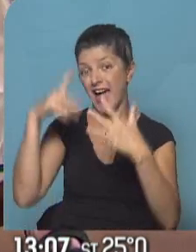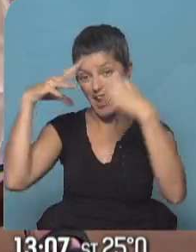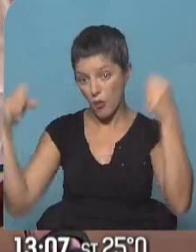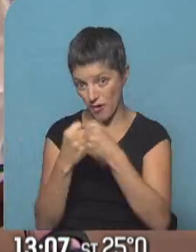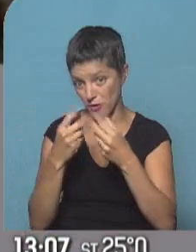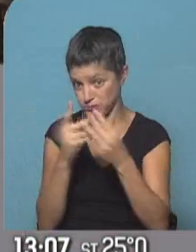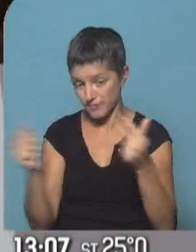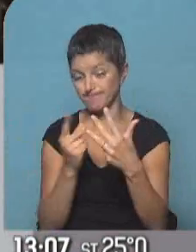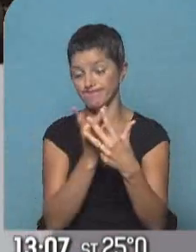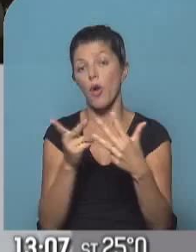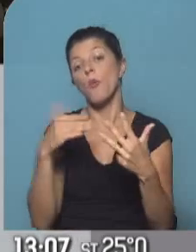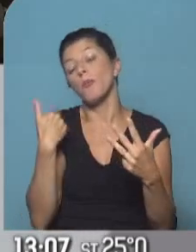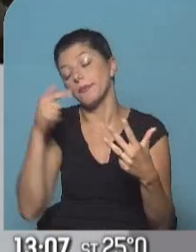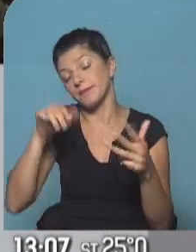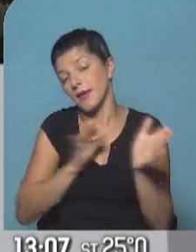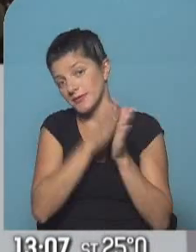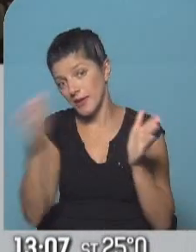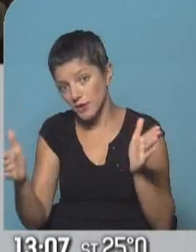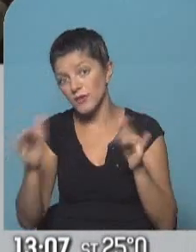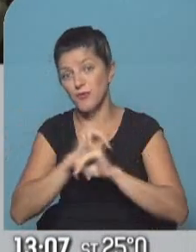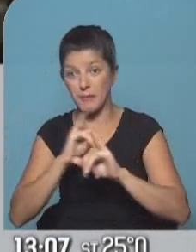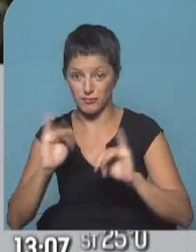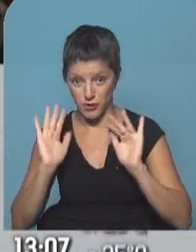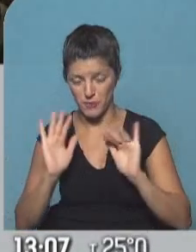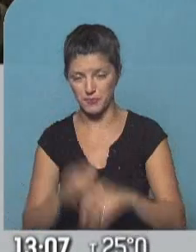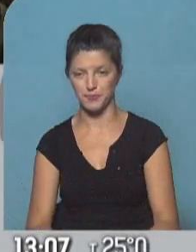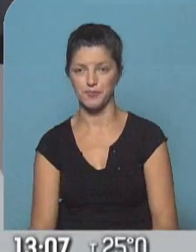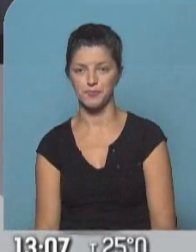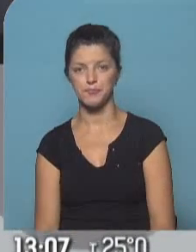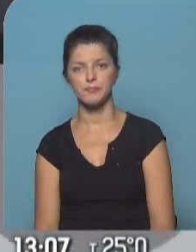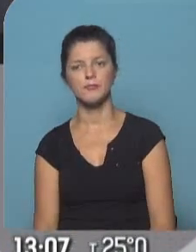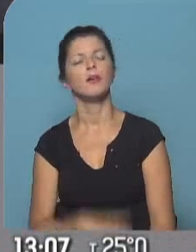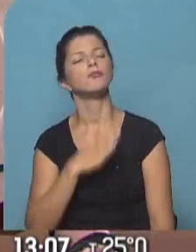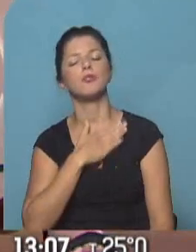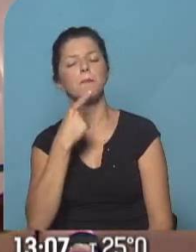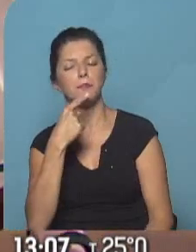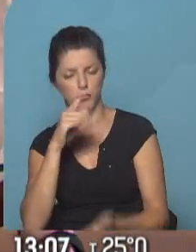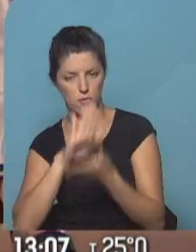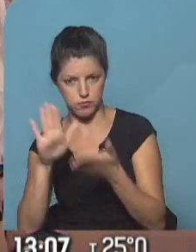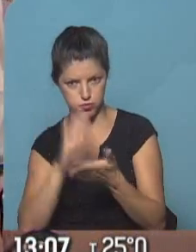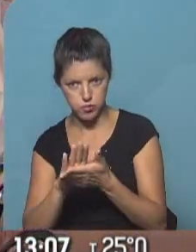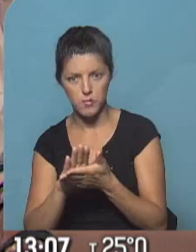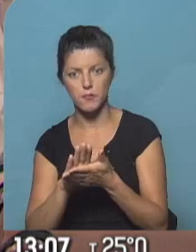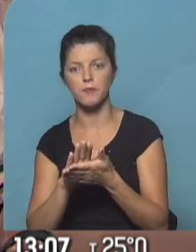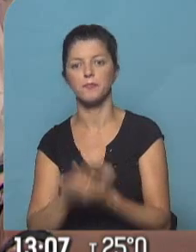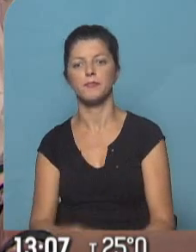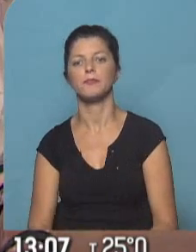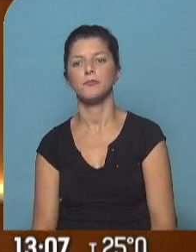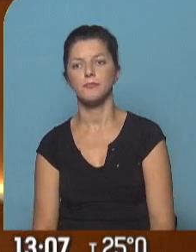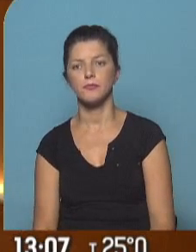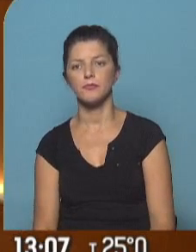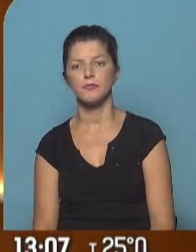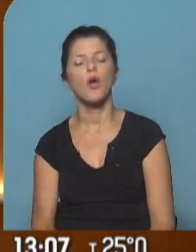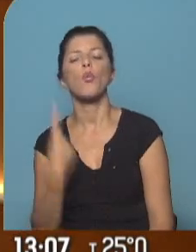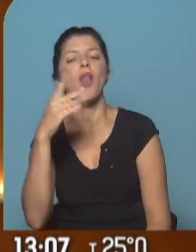parece que puede ser que este año tengamos una buena noticia sobre eso. Igual te insisto con lo de Ahmadinejad para saber cuál sería la voluntad de Ahmadinejad y cuál